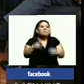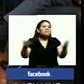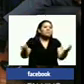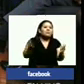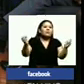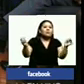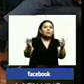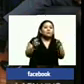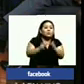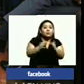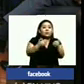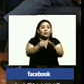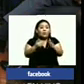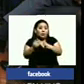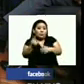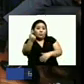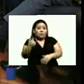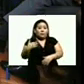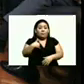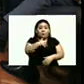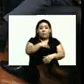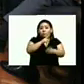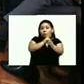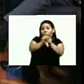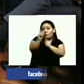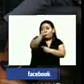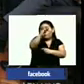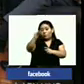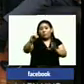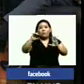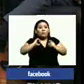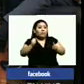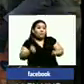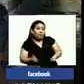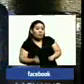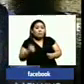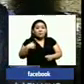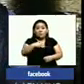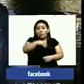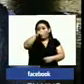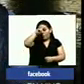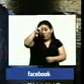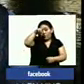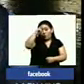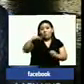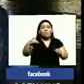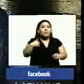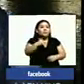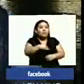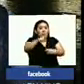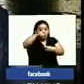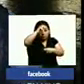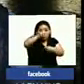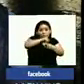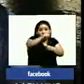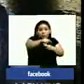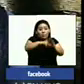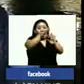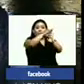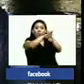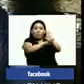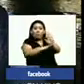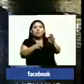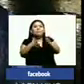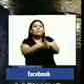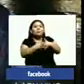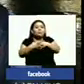Participaron los ministros De Relaciones Exteriores También de Gobernación De Trabajo Y de Agricultura Y de acuerdo con la agenda Del funcionario estadounidense Pues se